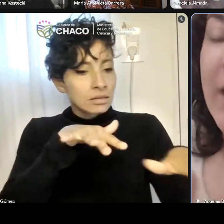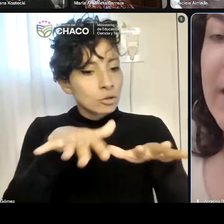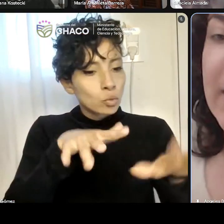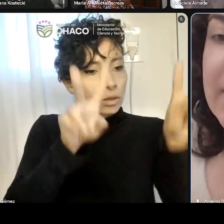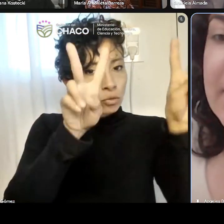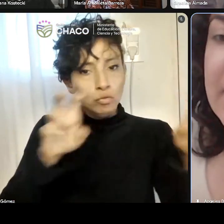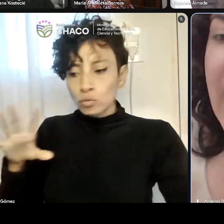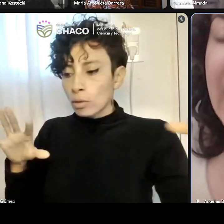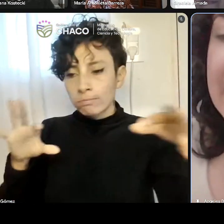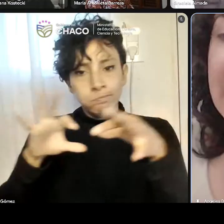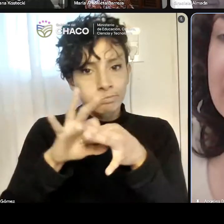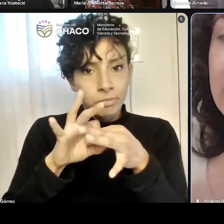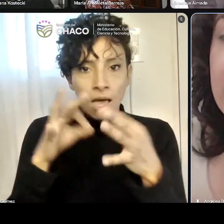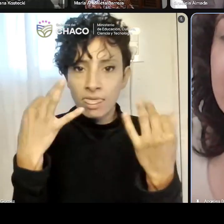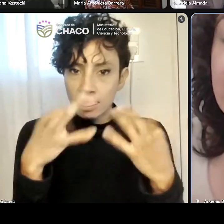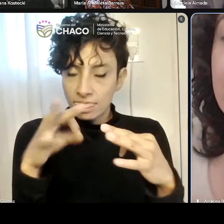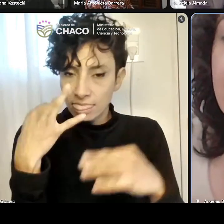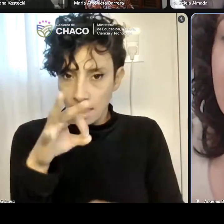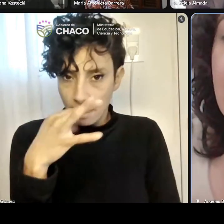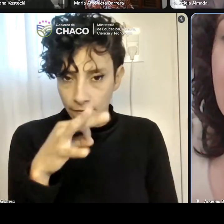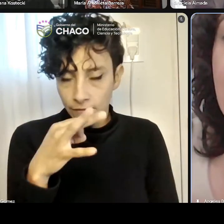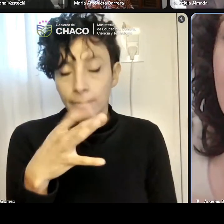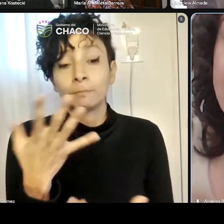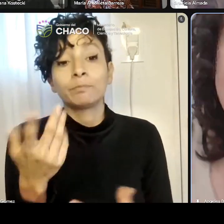que ustedes hayan